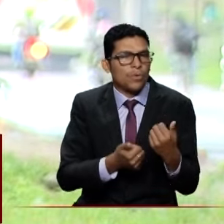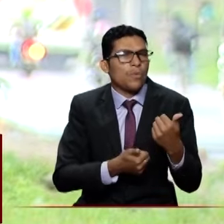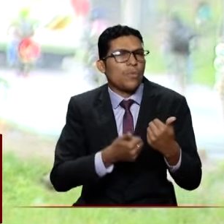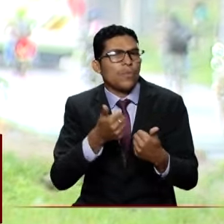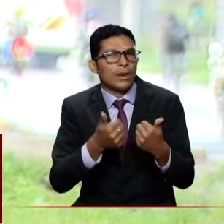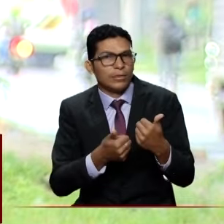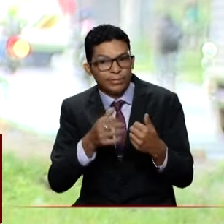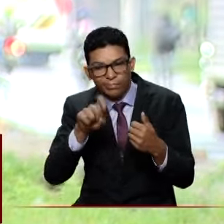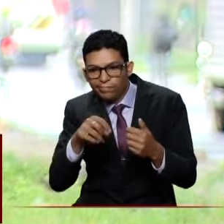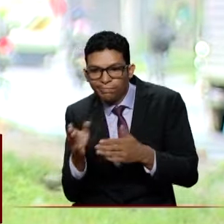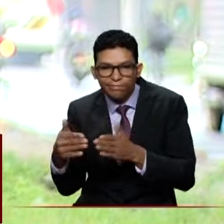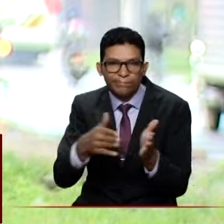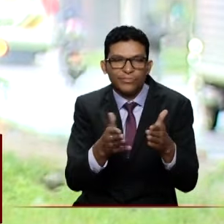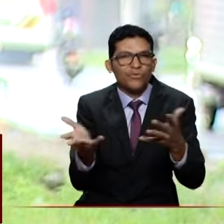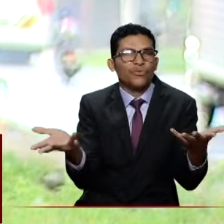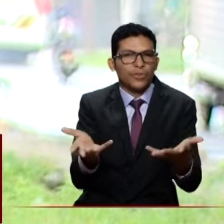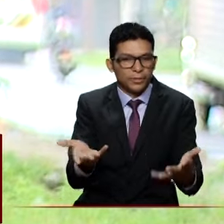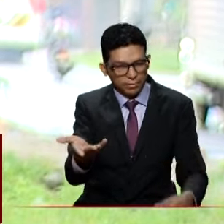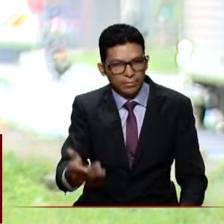las rutas que deberán tomar.